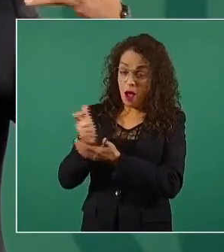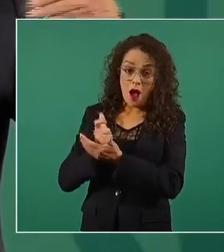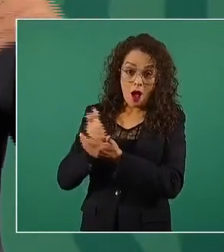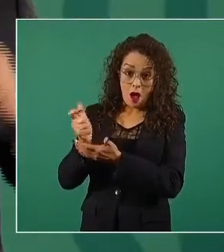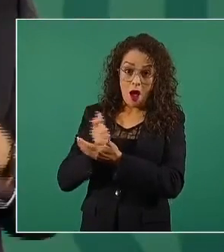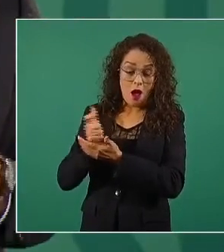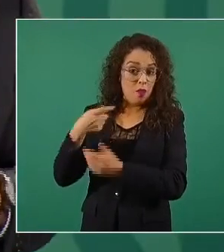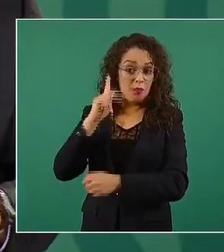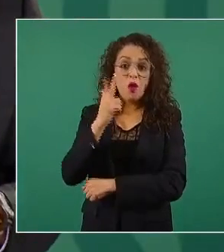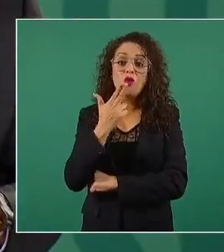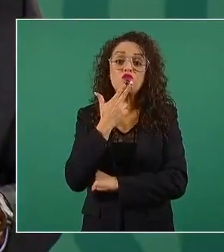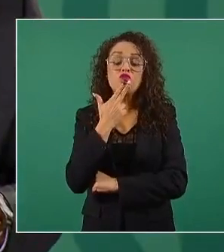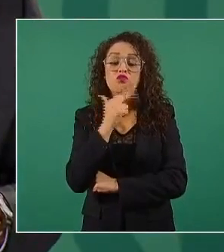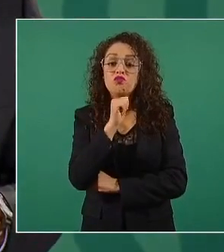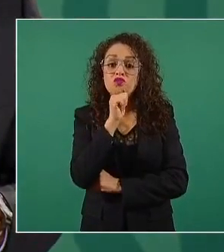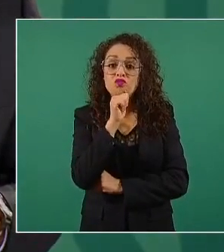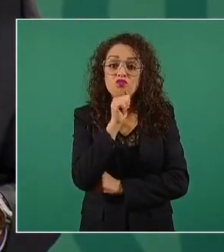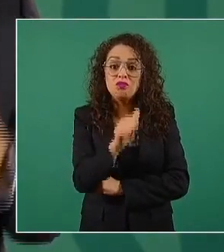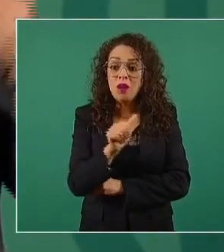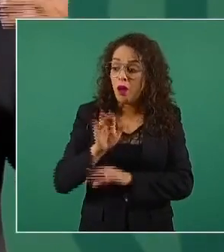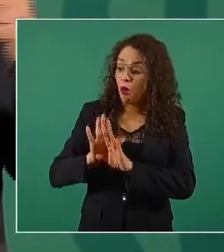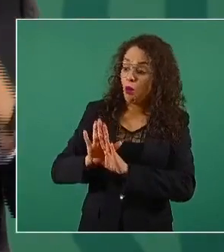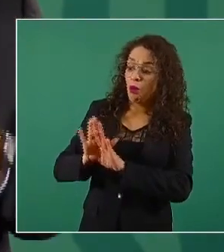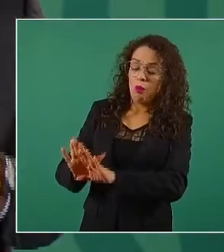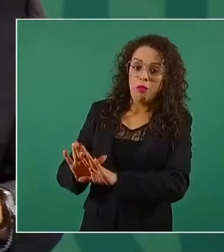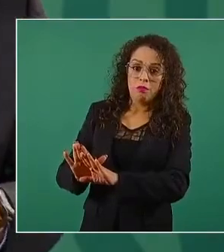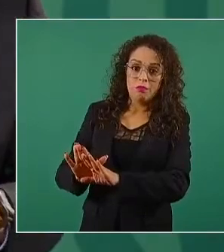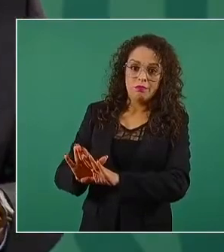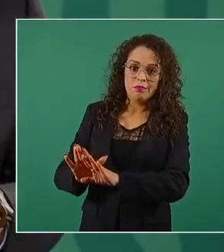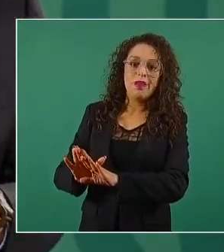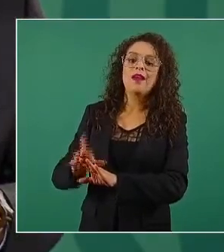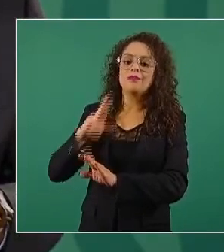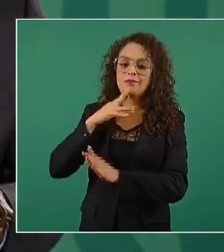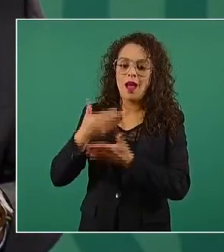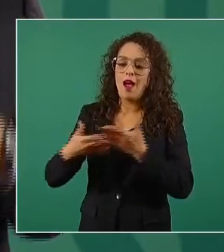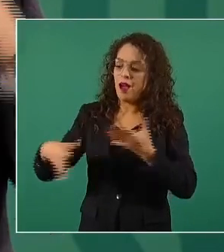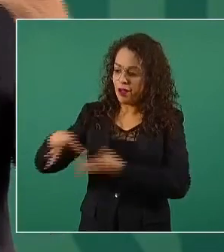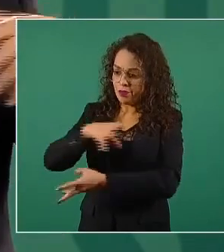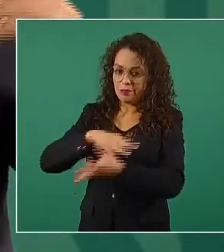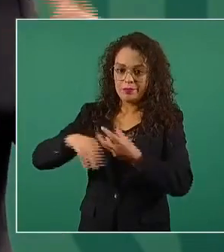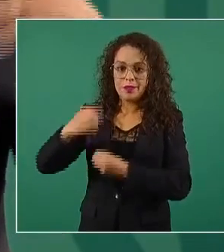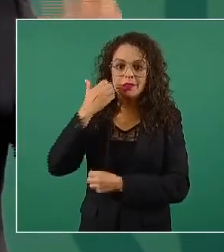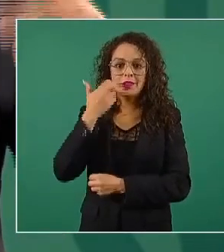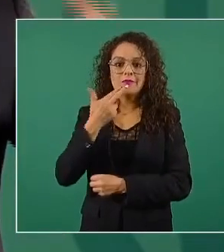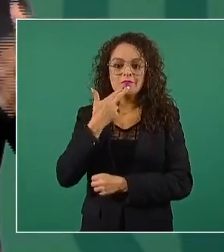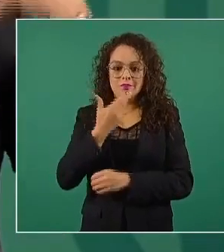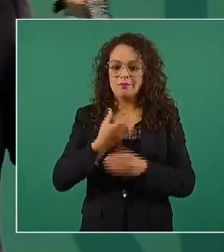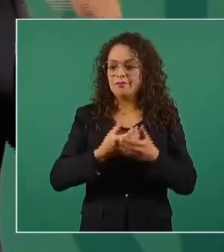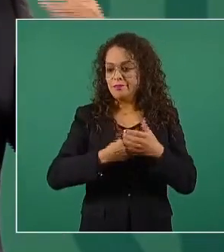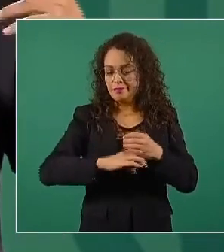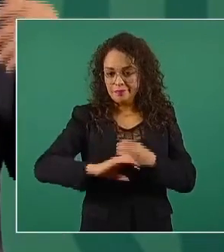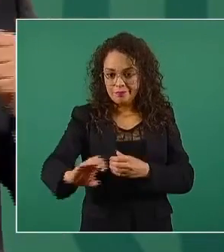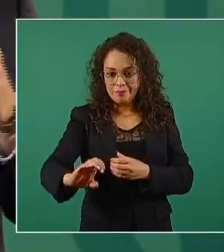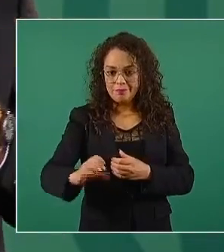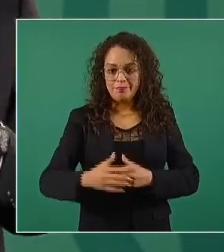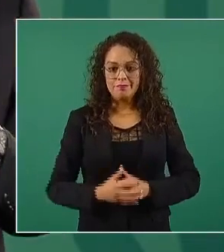no se usan. No solo es eso, es enderezar un entuerto,